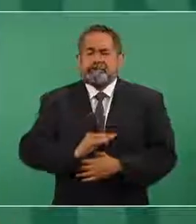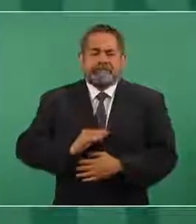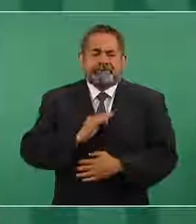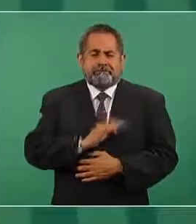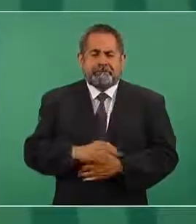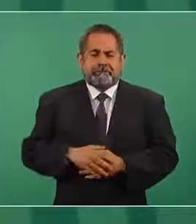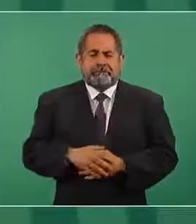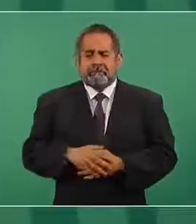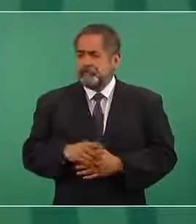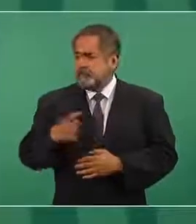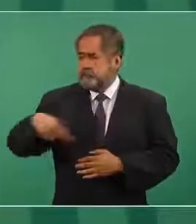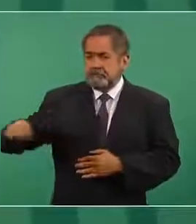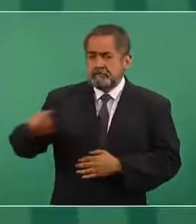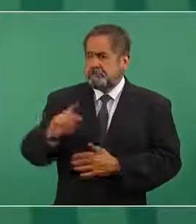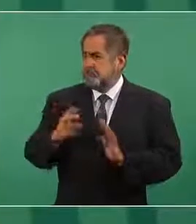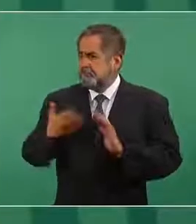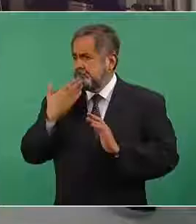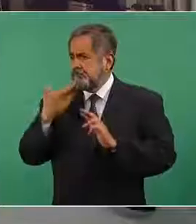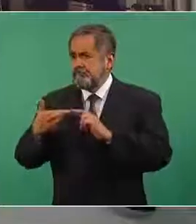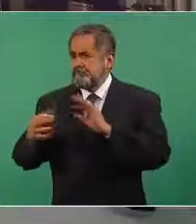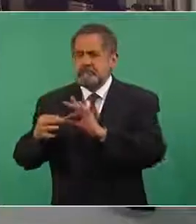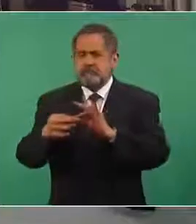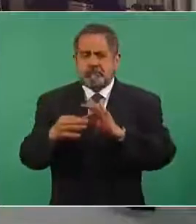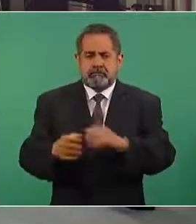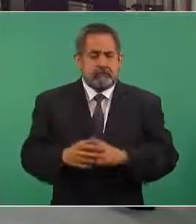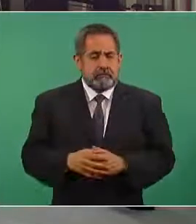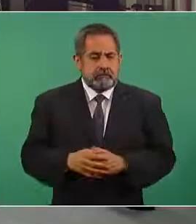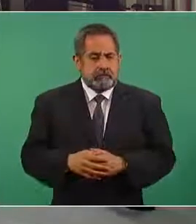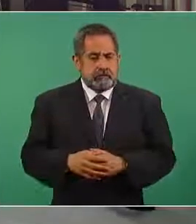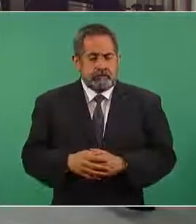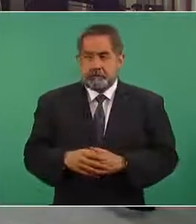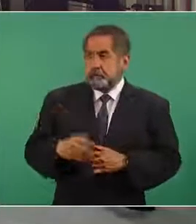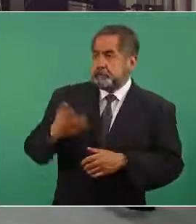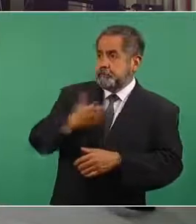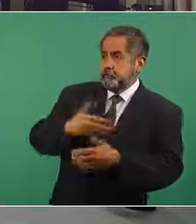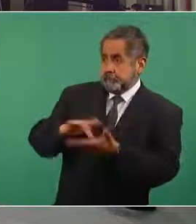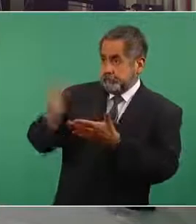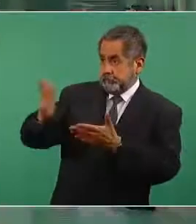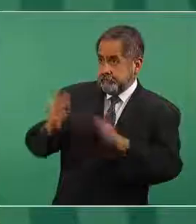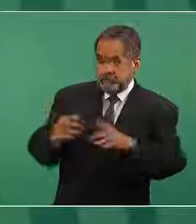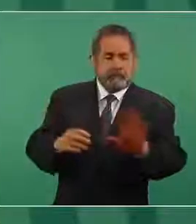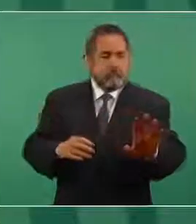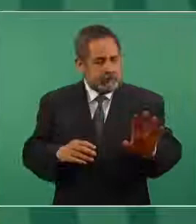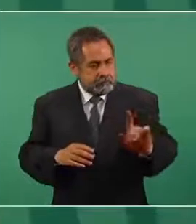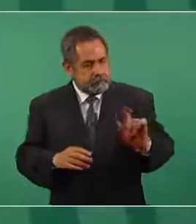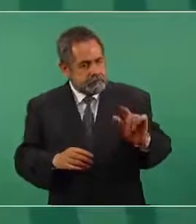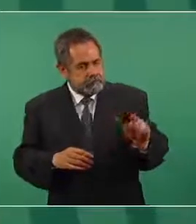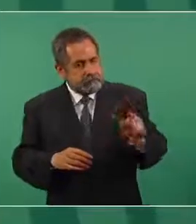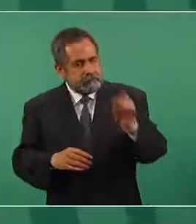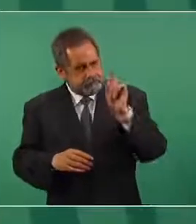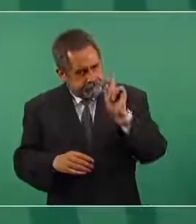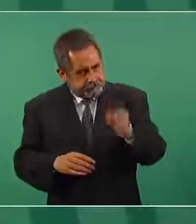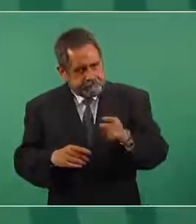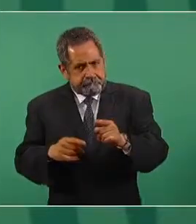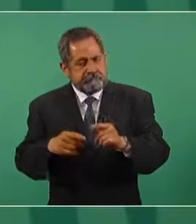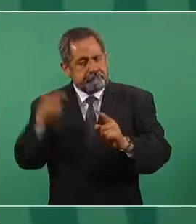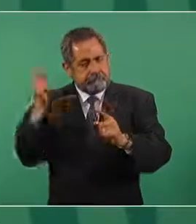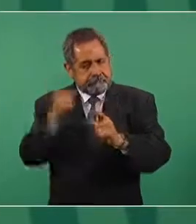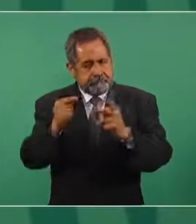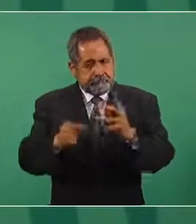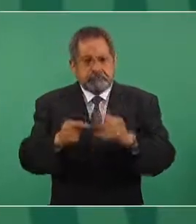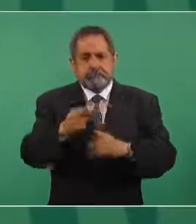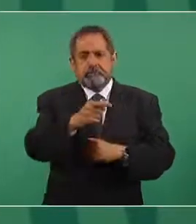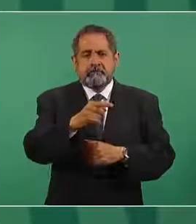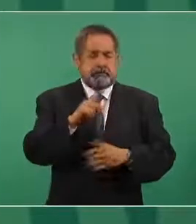y estar bien con el prójimo. Gracias, presidente. Entonces, pero eso es que estás tratando, es el fondo del asunto. Es